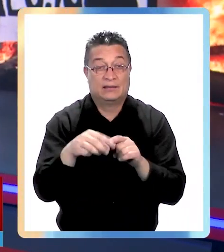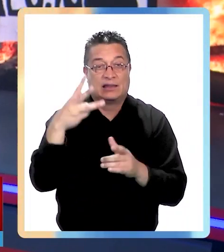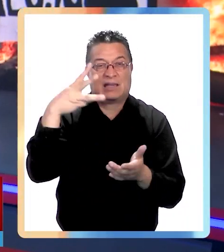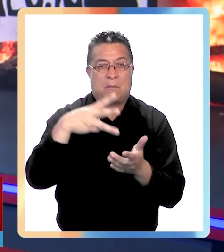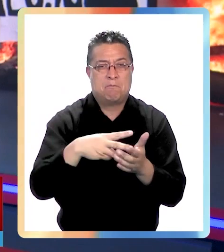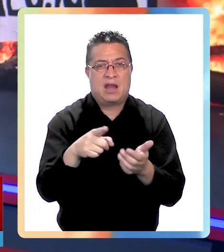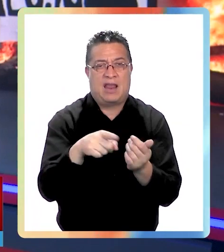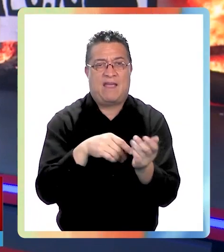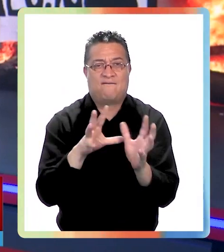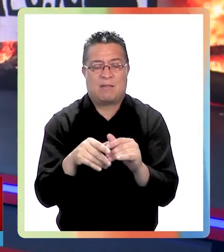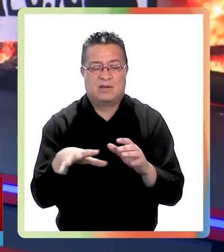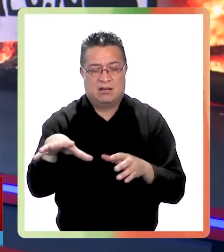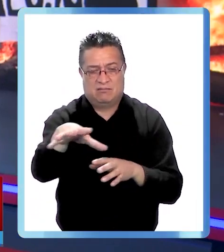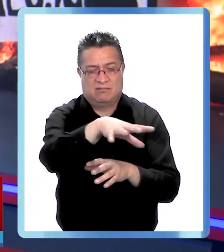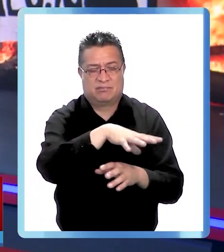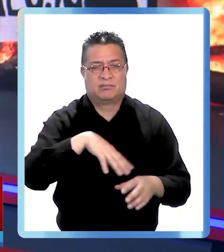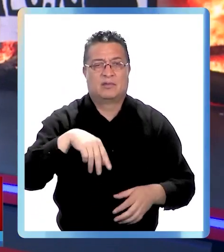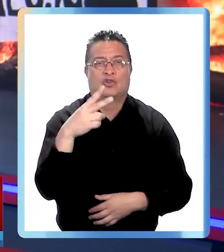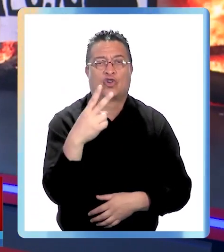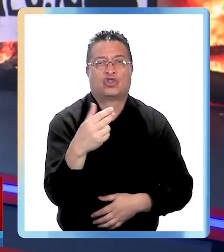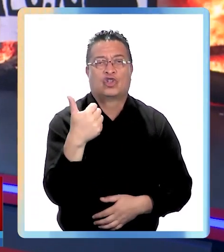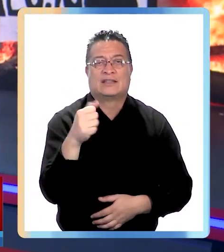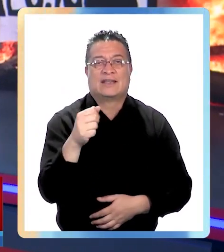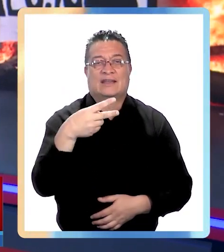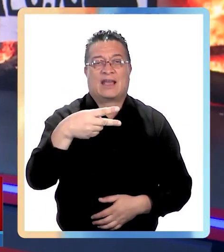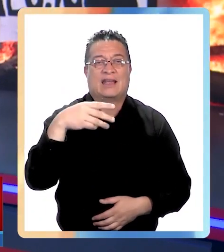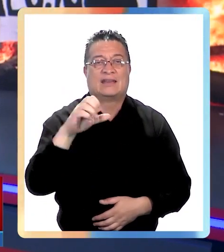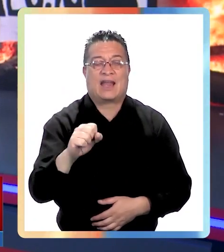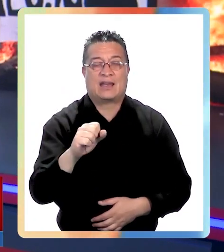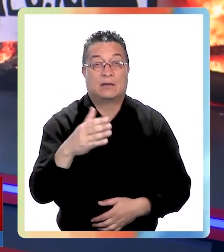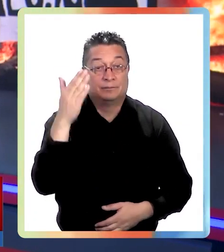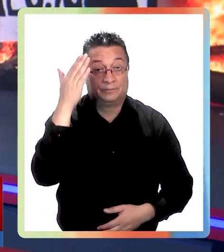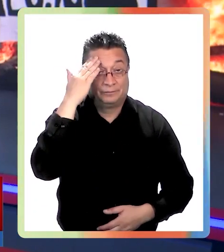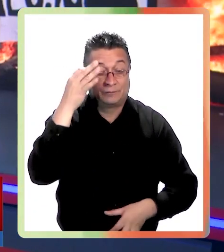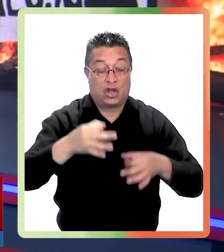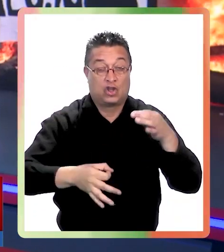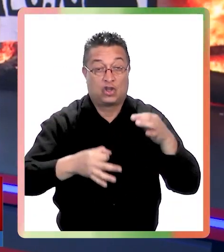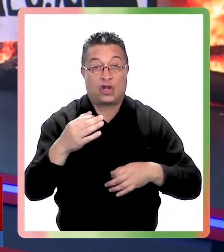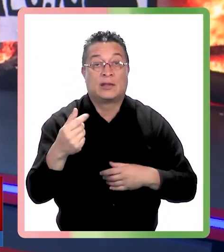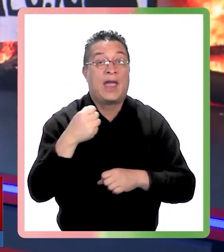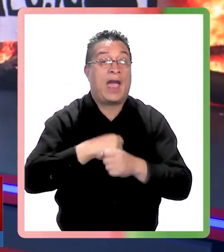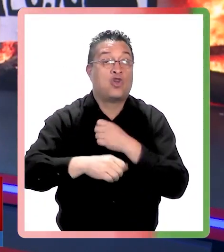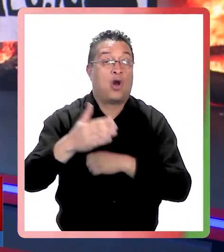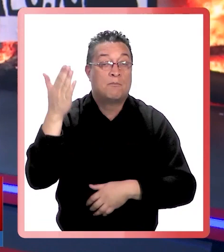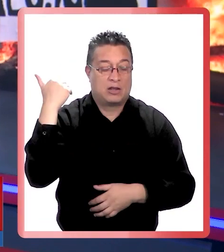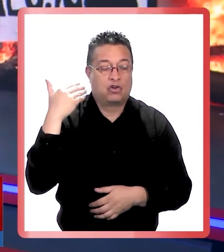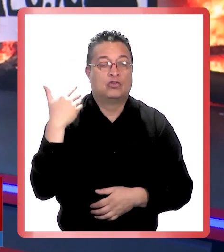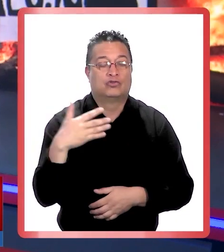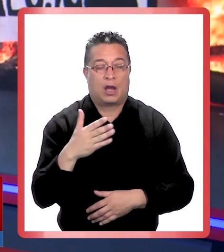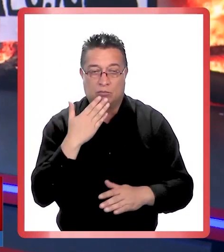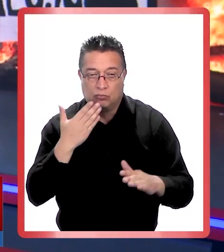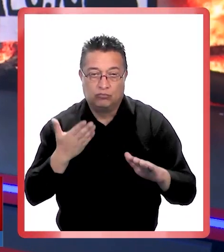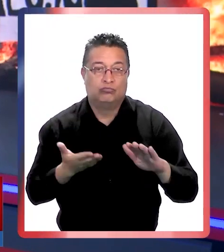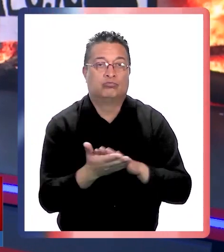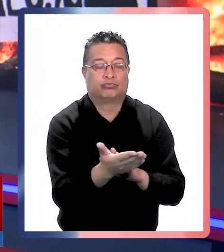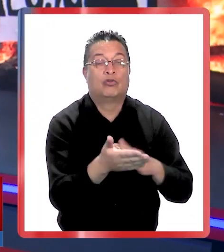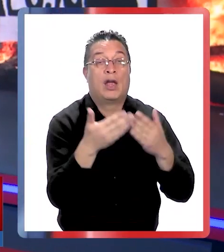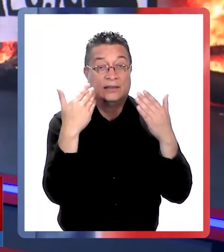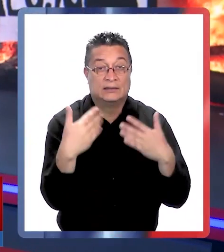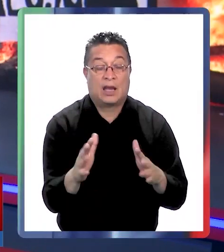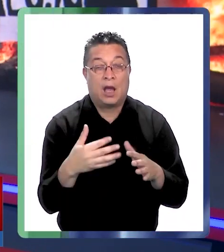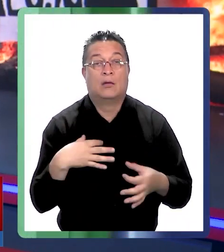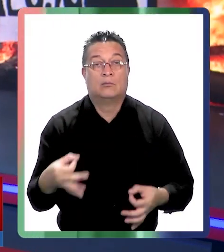de 3.000 familias en un paño de 260 hectáreas. Recordemos que la Corte acogió el año pasado un recurso de